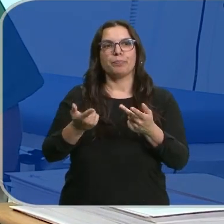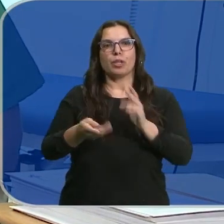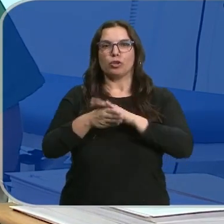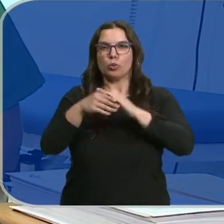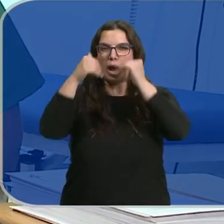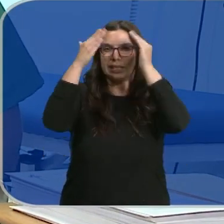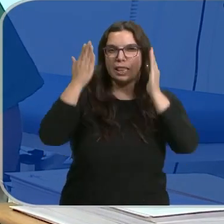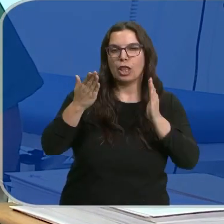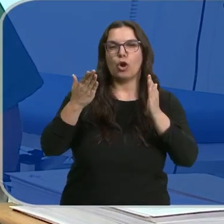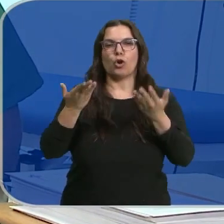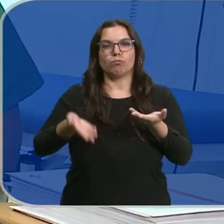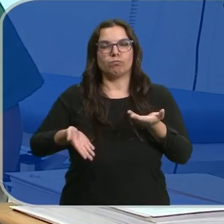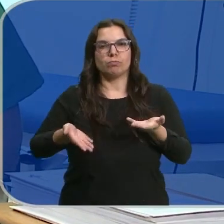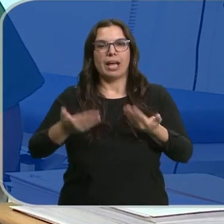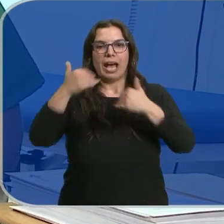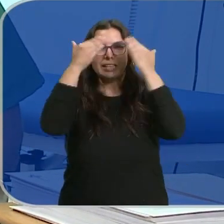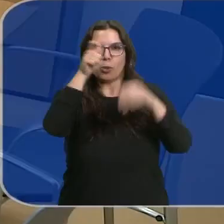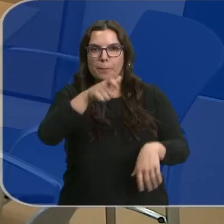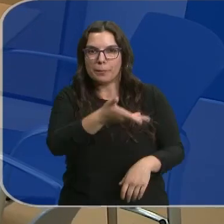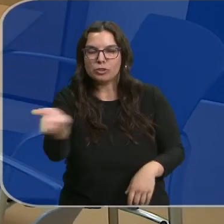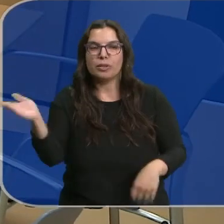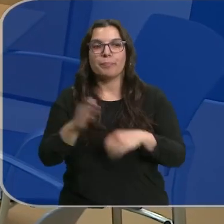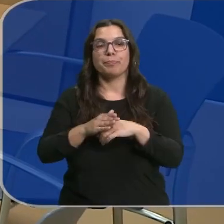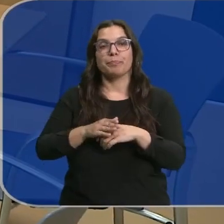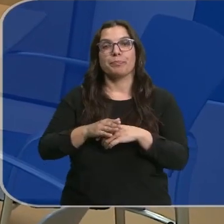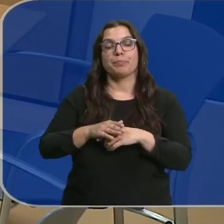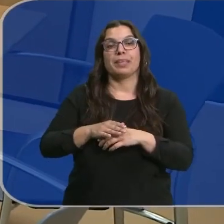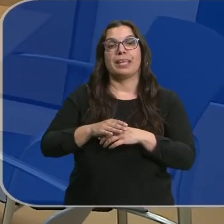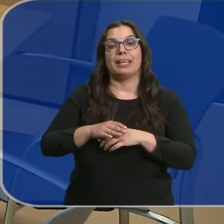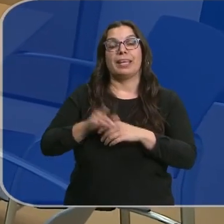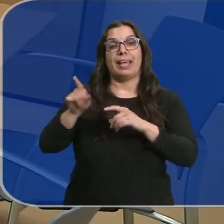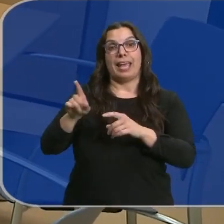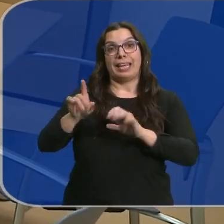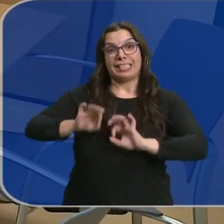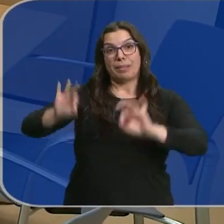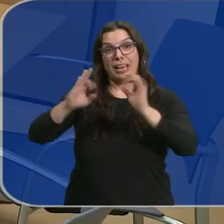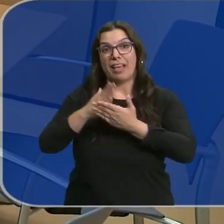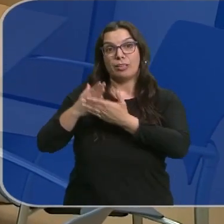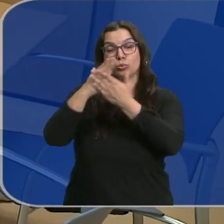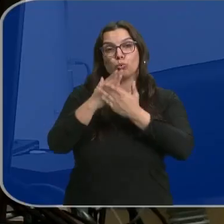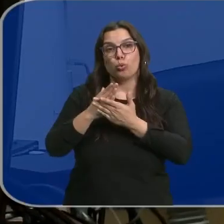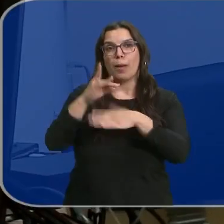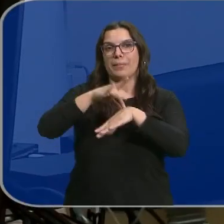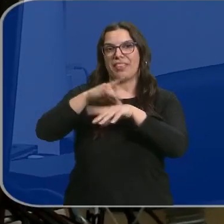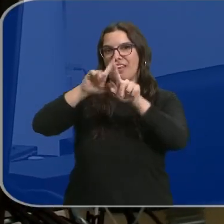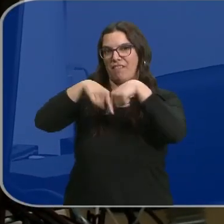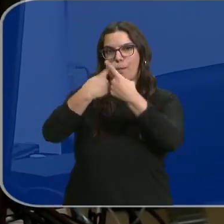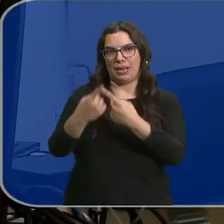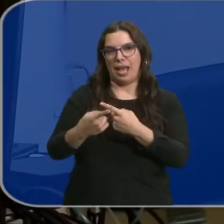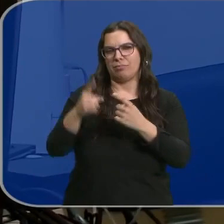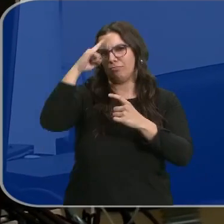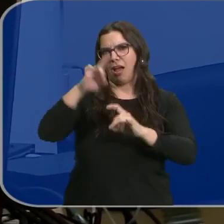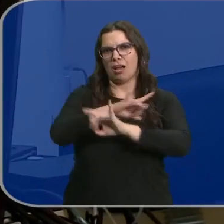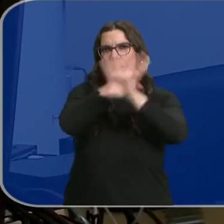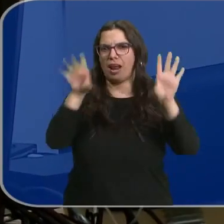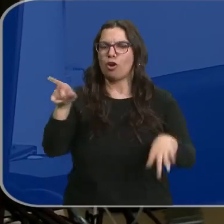nivel asistencial, de atender a los pacientes. Su especialidad es la medicina familiar y es algo que siempre ha tenido claro.